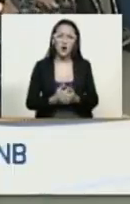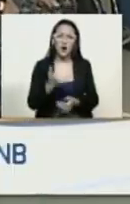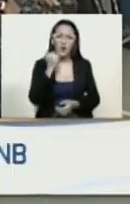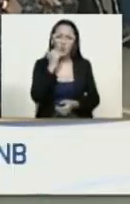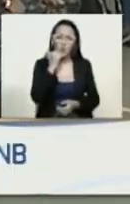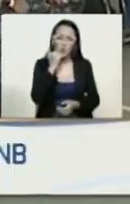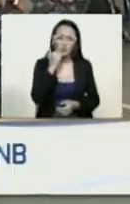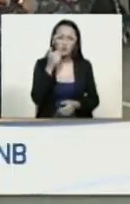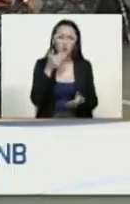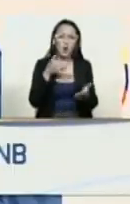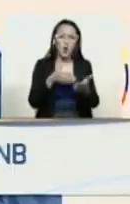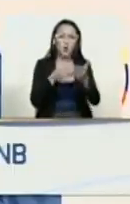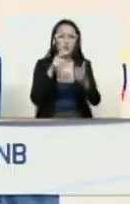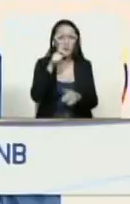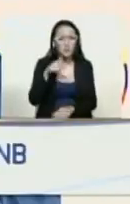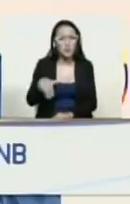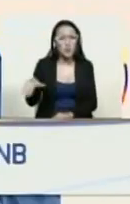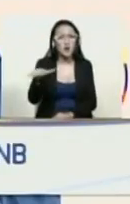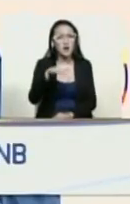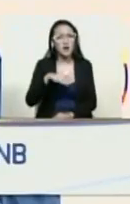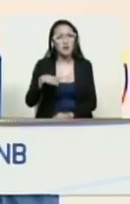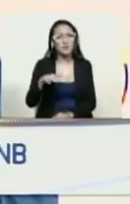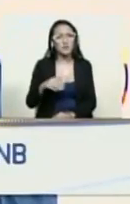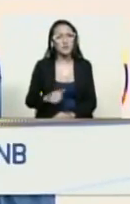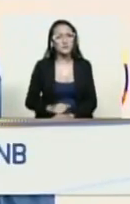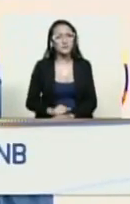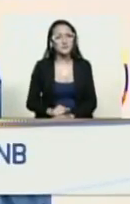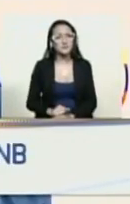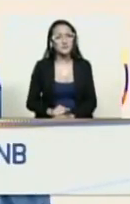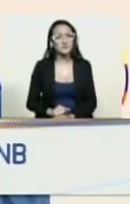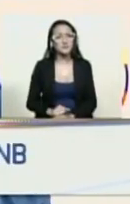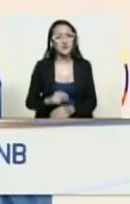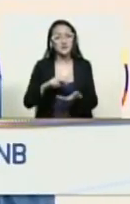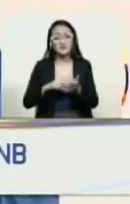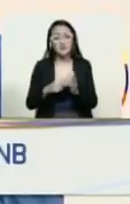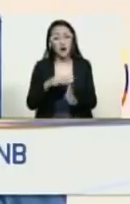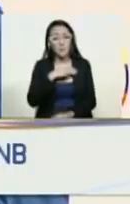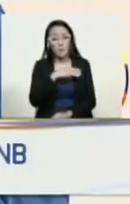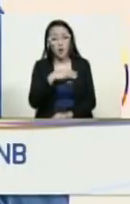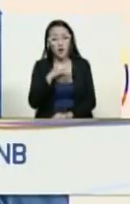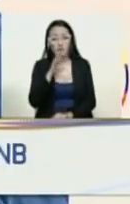abusos contra alguien del pueblo, es una baja moral.